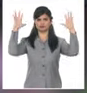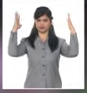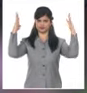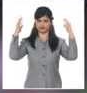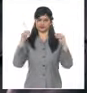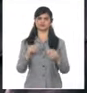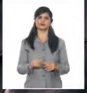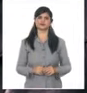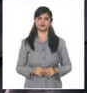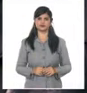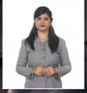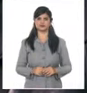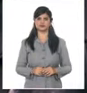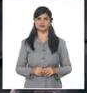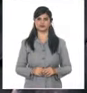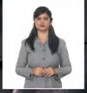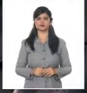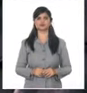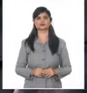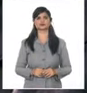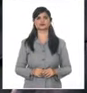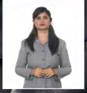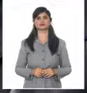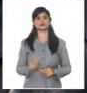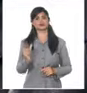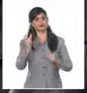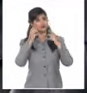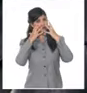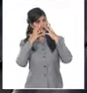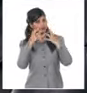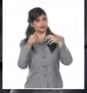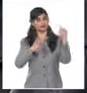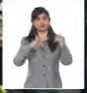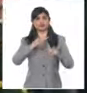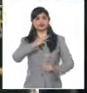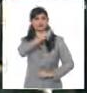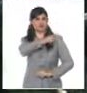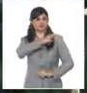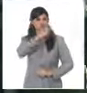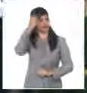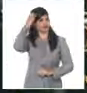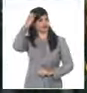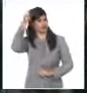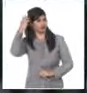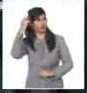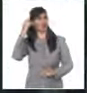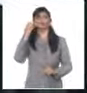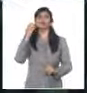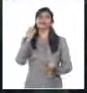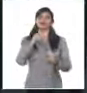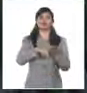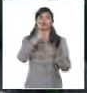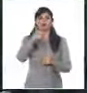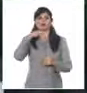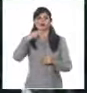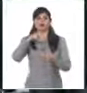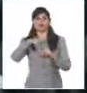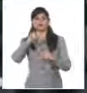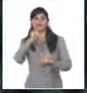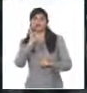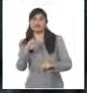hurra en la celebración veteranos representantes del gobierno el parlamento y presidentes de nueve países